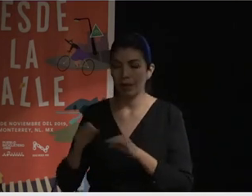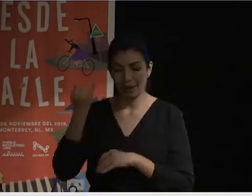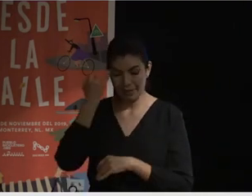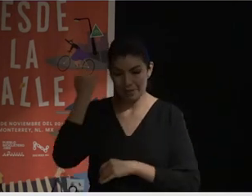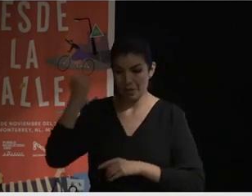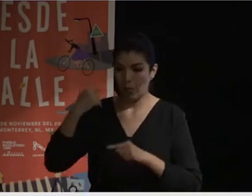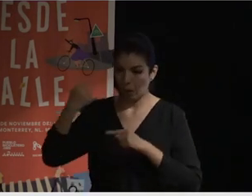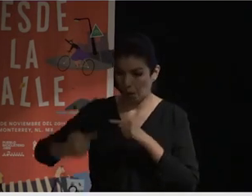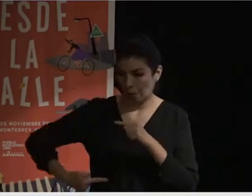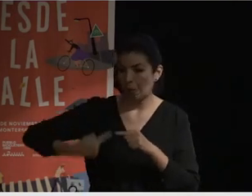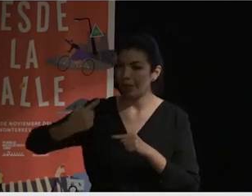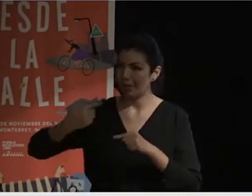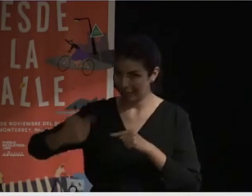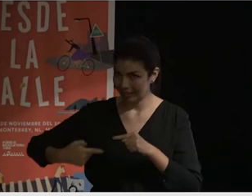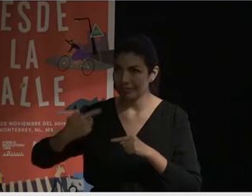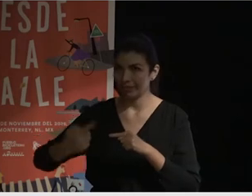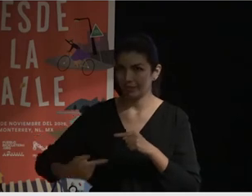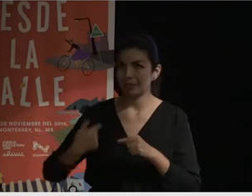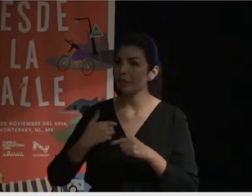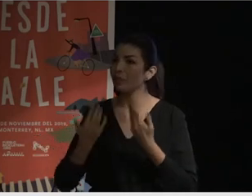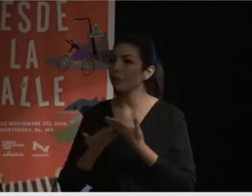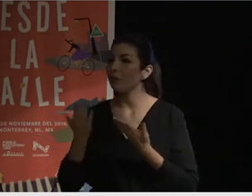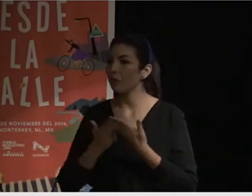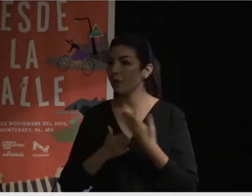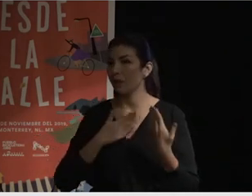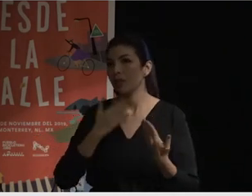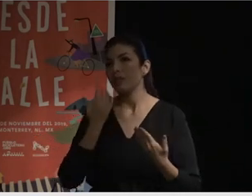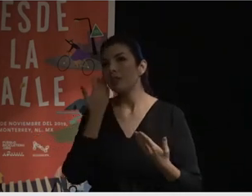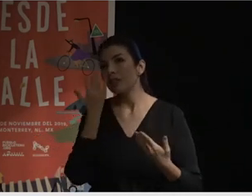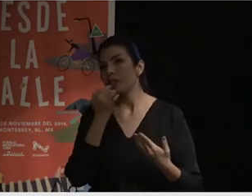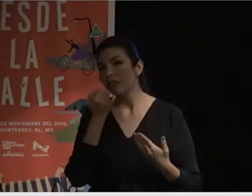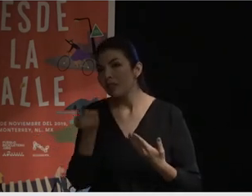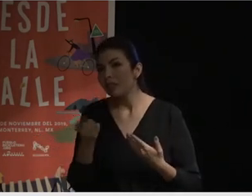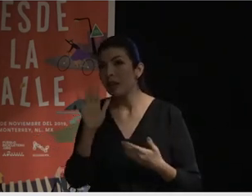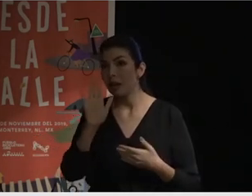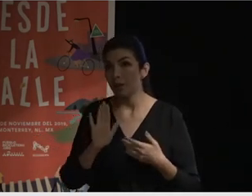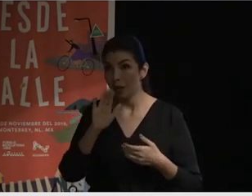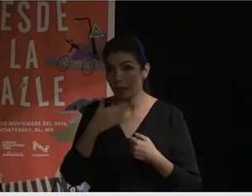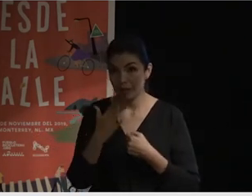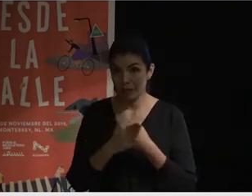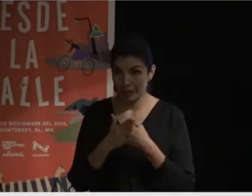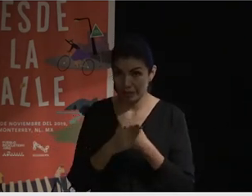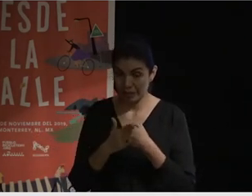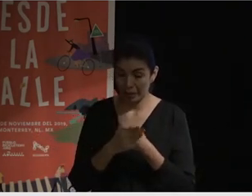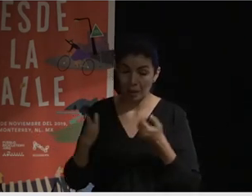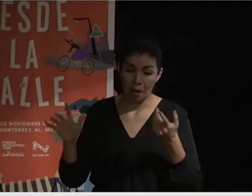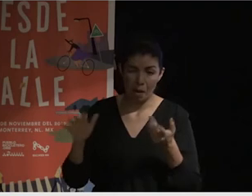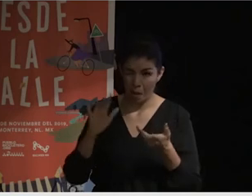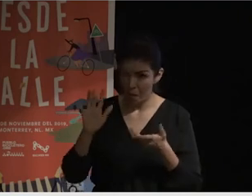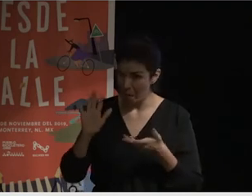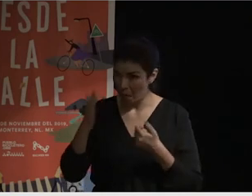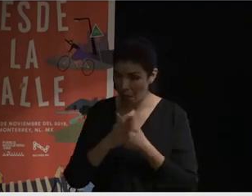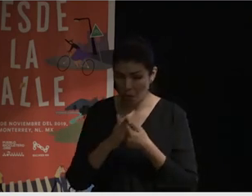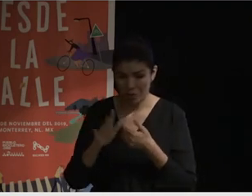se viene. Sobre este punto yo quiero cerrar con cosas positivas, bueno, no, ni tanto, pero